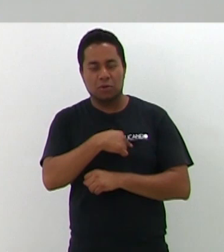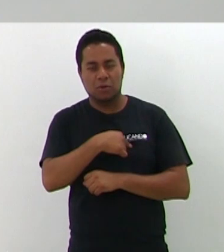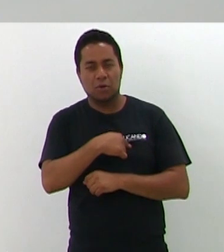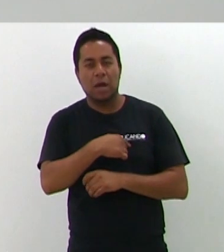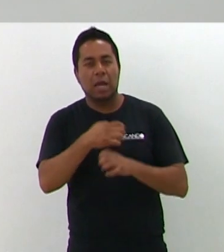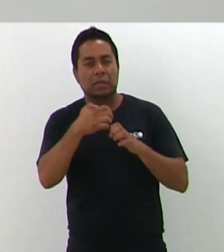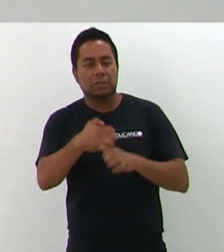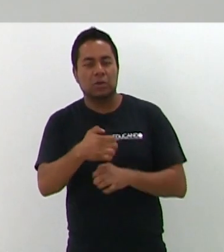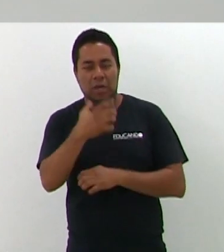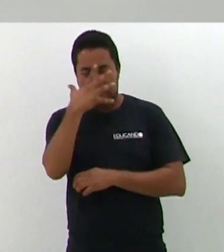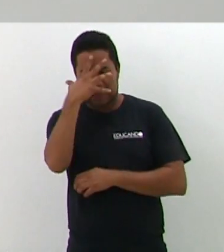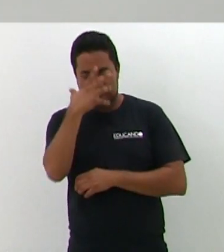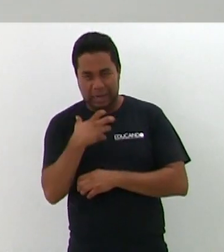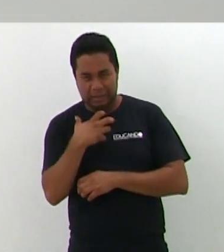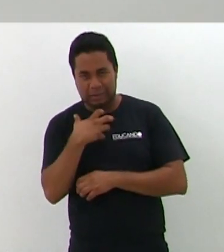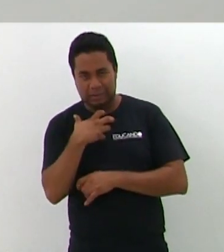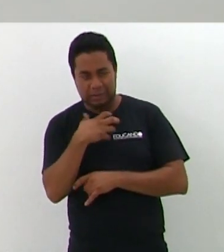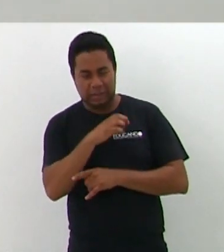estoy